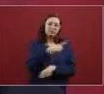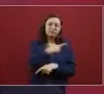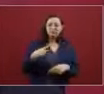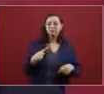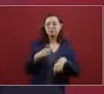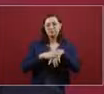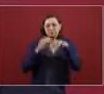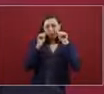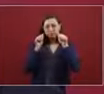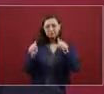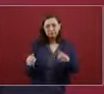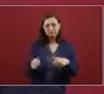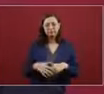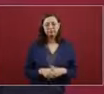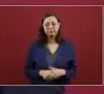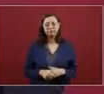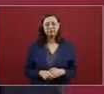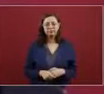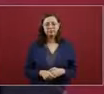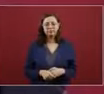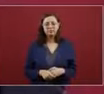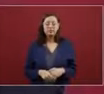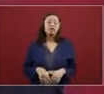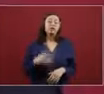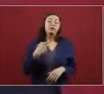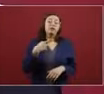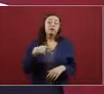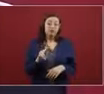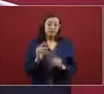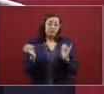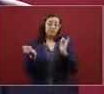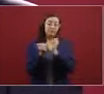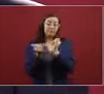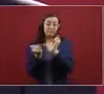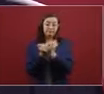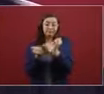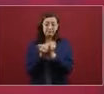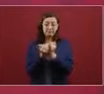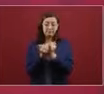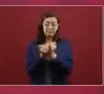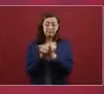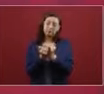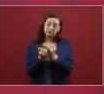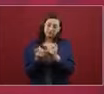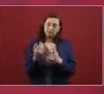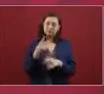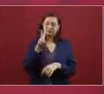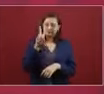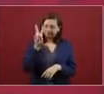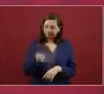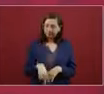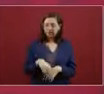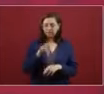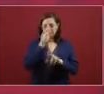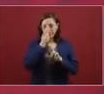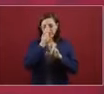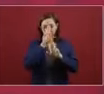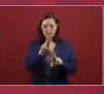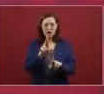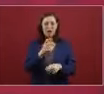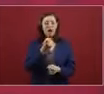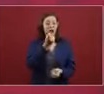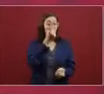¿sí? Pero también, con todo respeto, hay gobiernos municipales